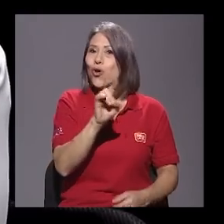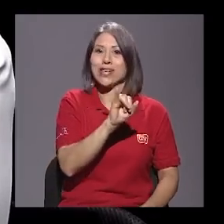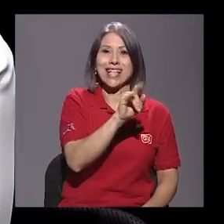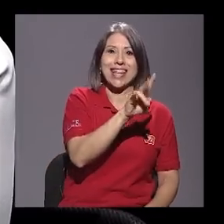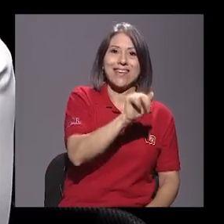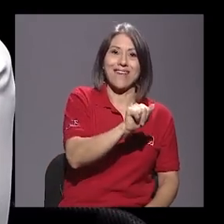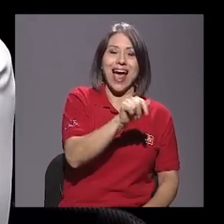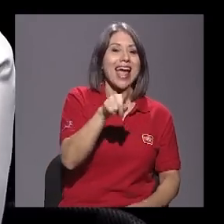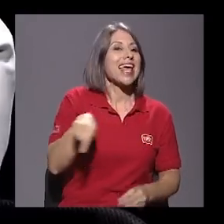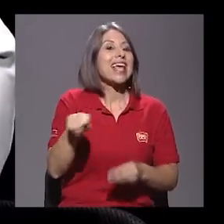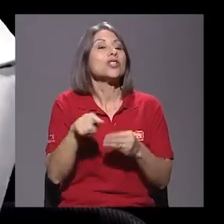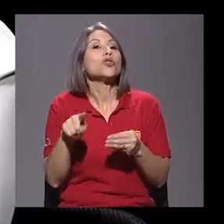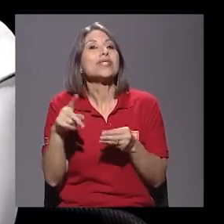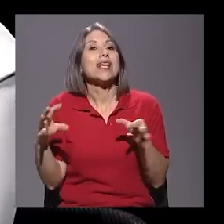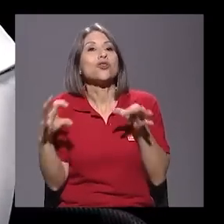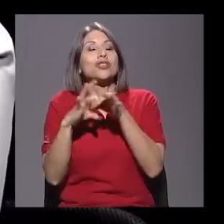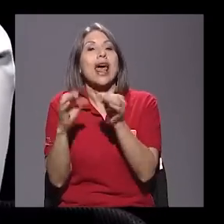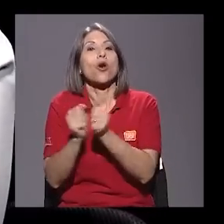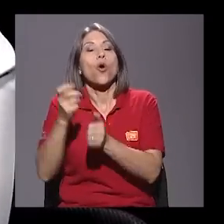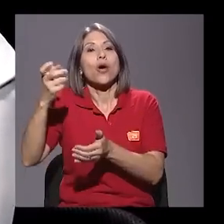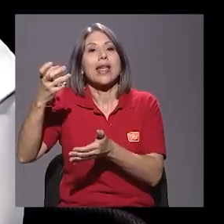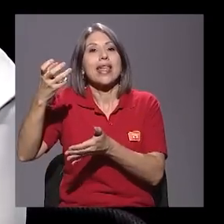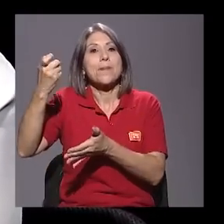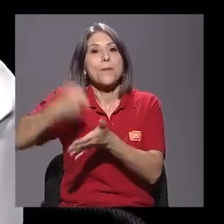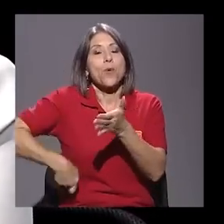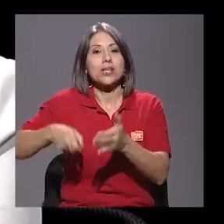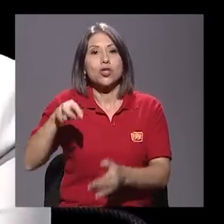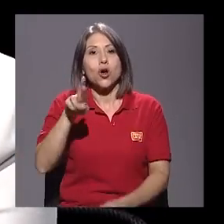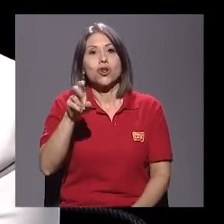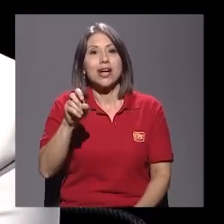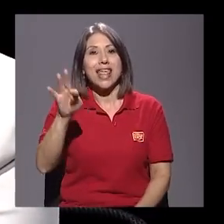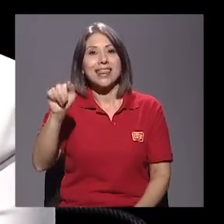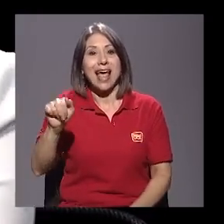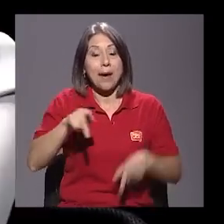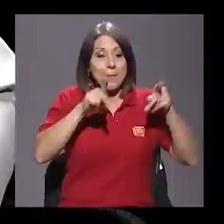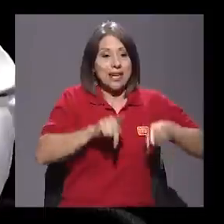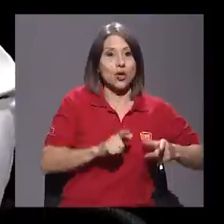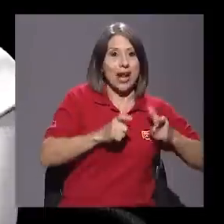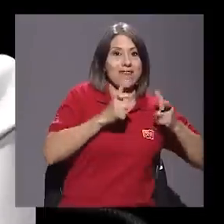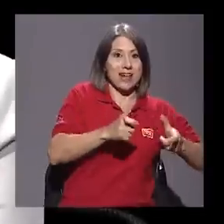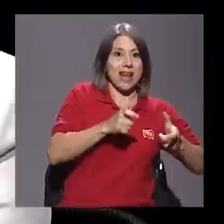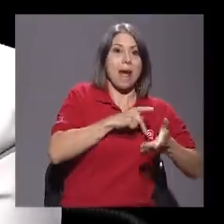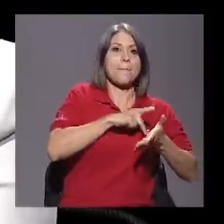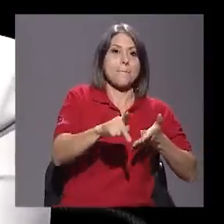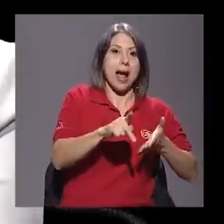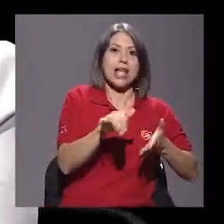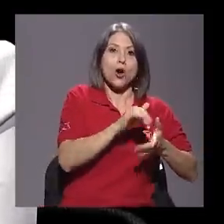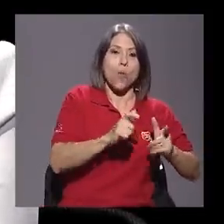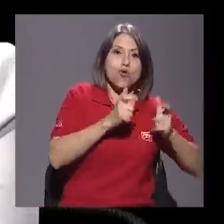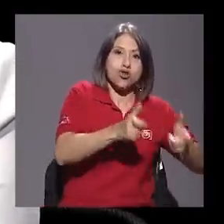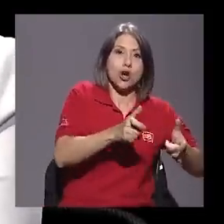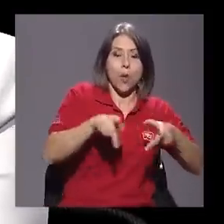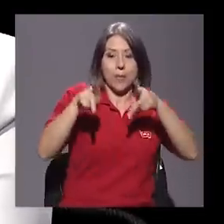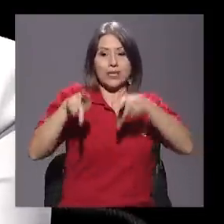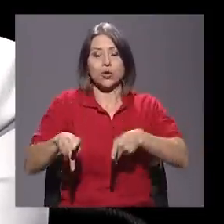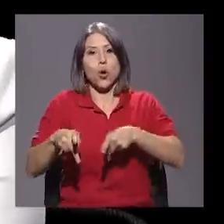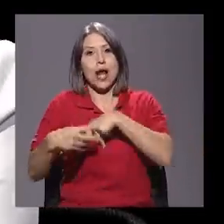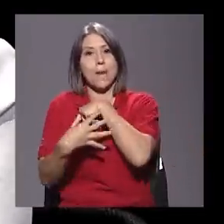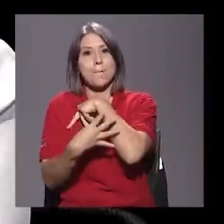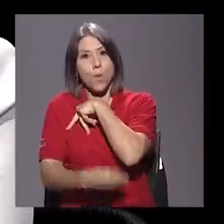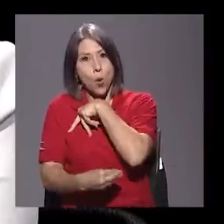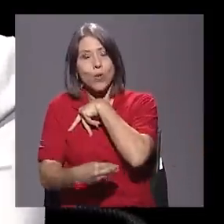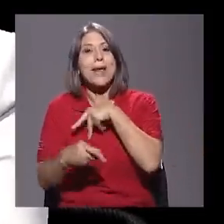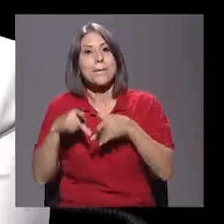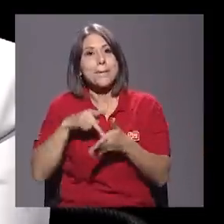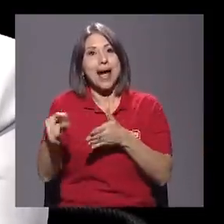renta, que el rico pague como rico y el pobre como pobre, dijo el expresidente Alfredo González Flores, eso es progresividad, y de lucha contra el fraude fiscal y